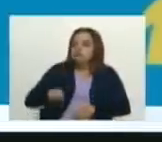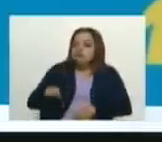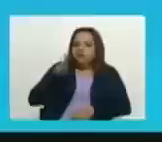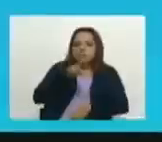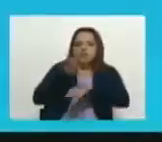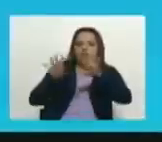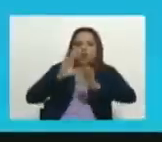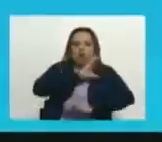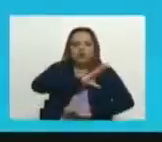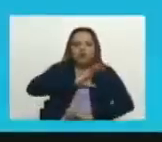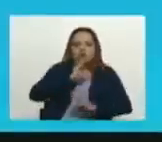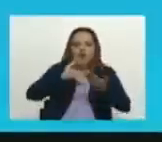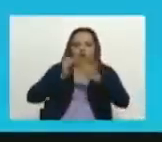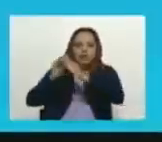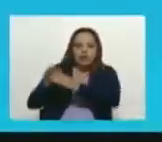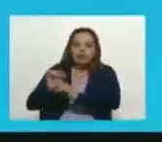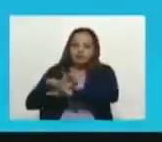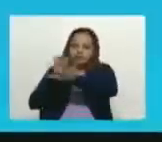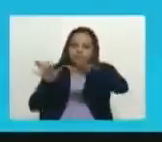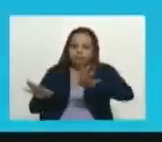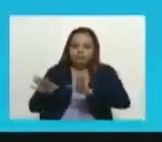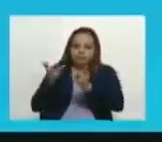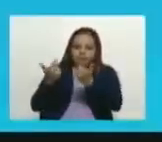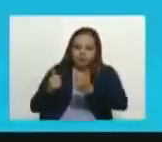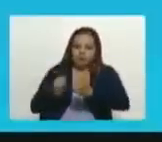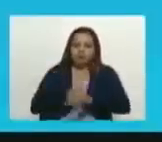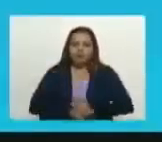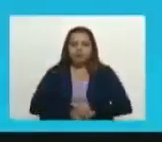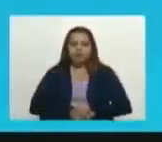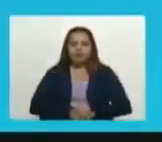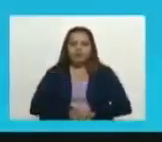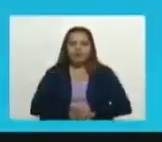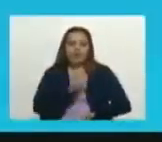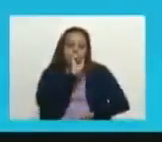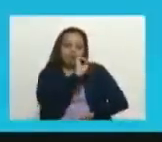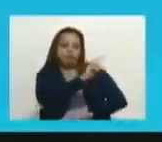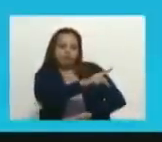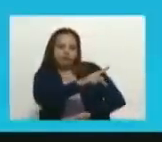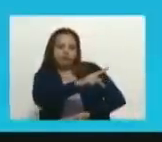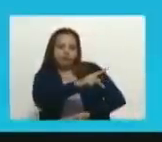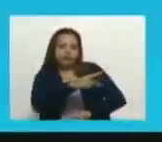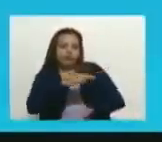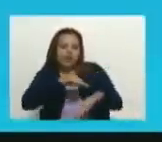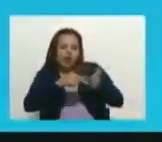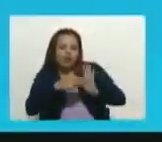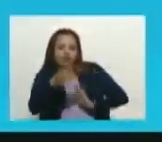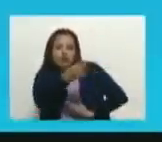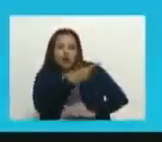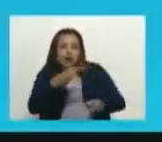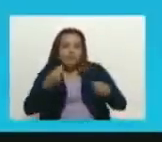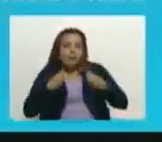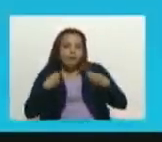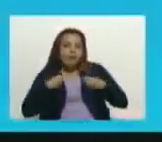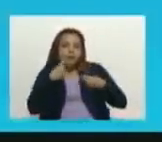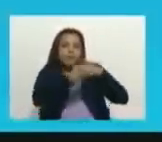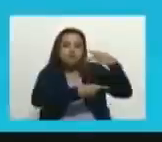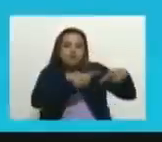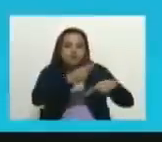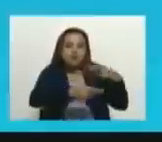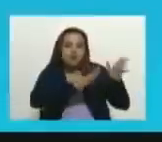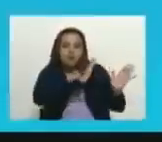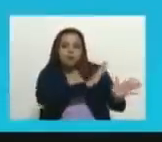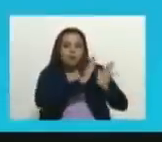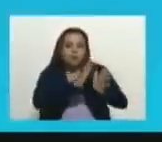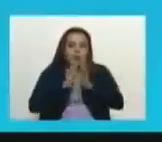comunales exactamente, mi presidente. Correcto. Quiere decir que ustedes han vivido un proceso de organización